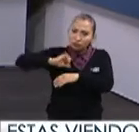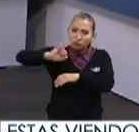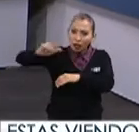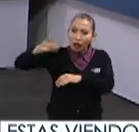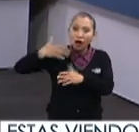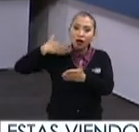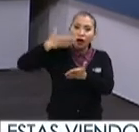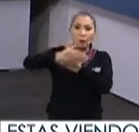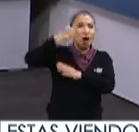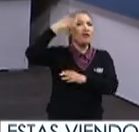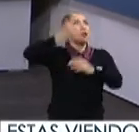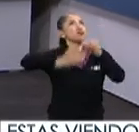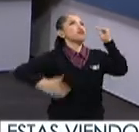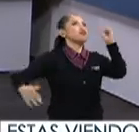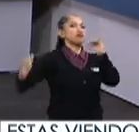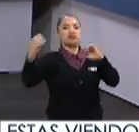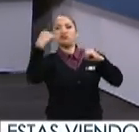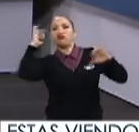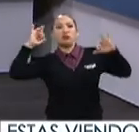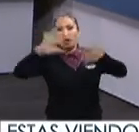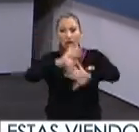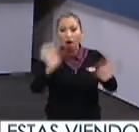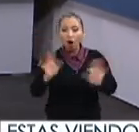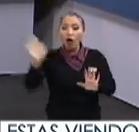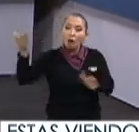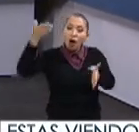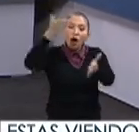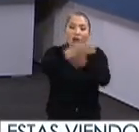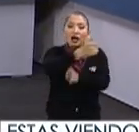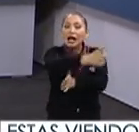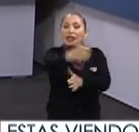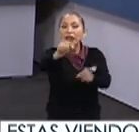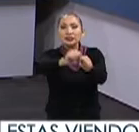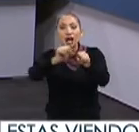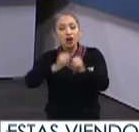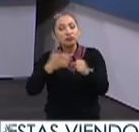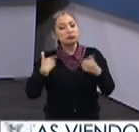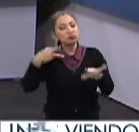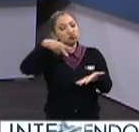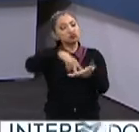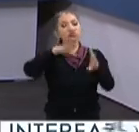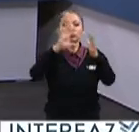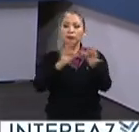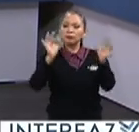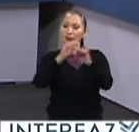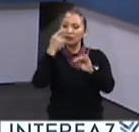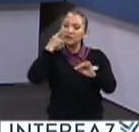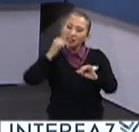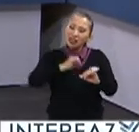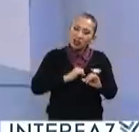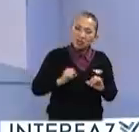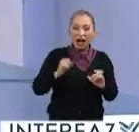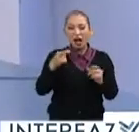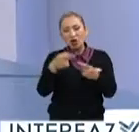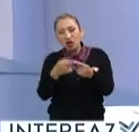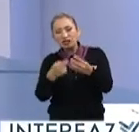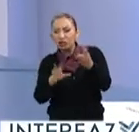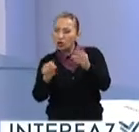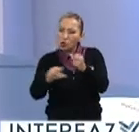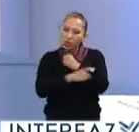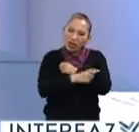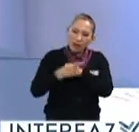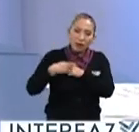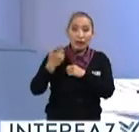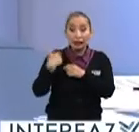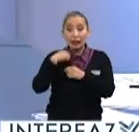no que den grandes conferencias en foros, sino prácticas en cada salón. y, por supuesto, fortalecer